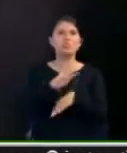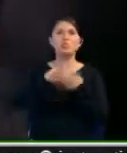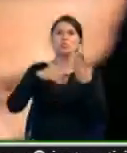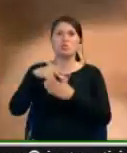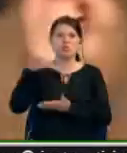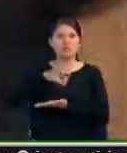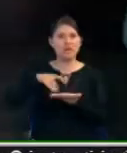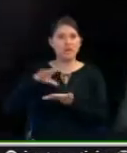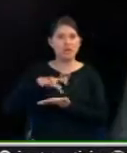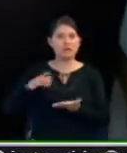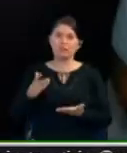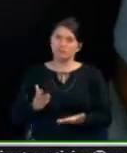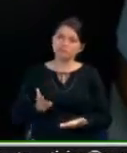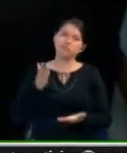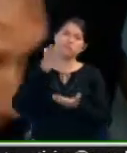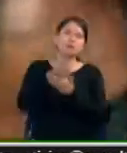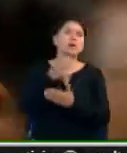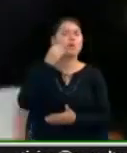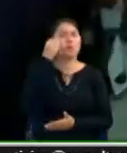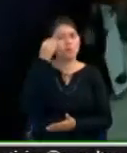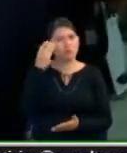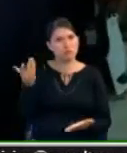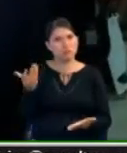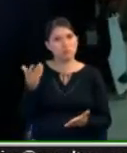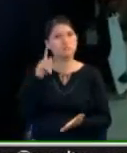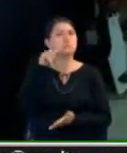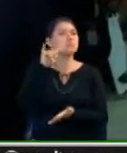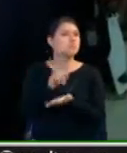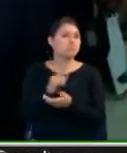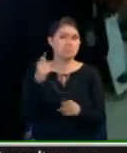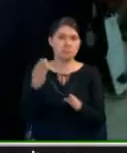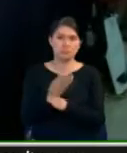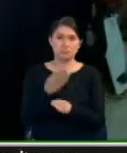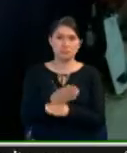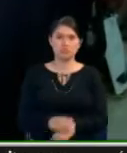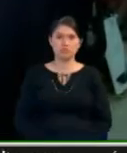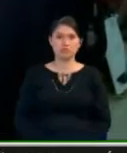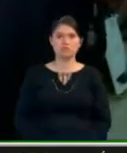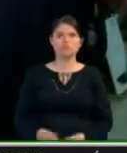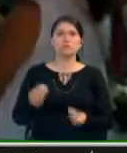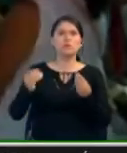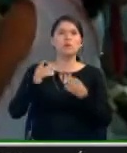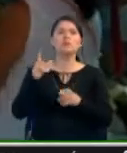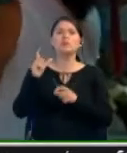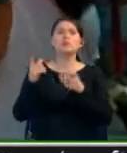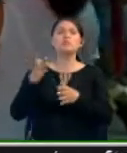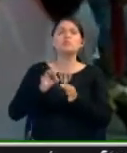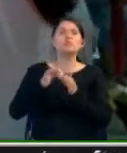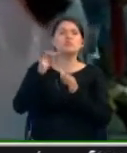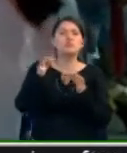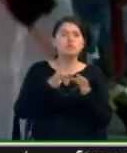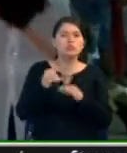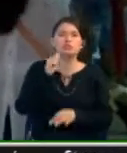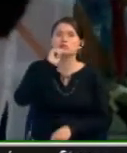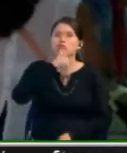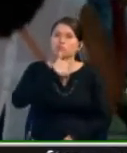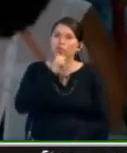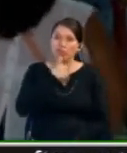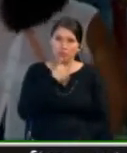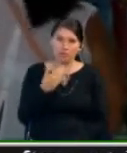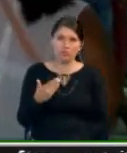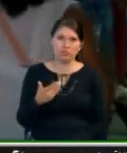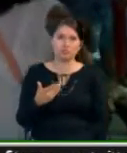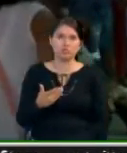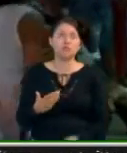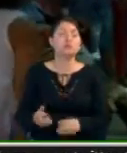rincones de Santander para regresar a sus hogares con el mismo problema. Aquí llega mucha gente de los pueblos, donde sufren las consecuencias,